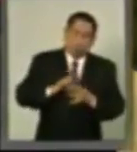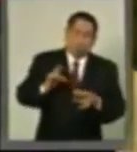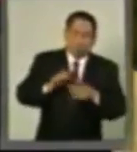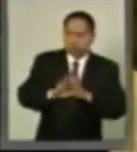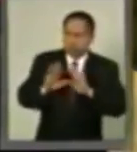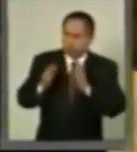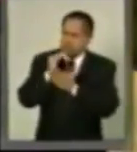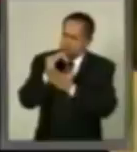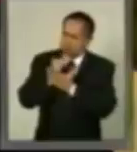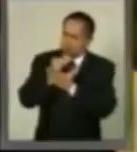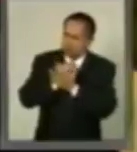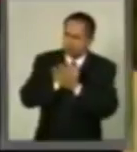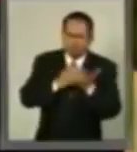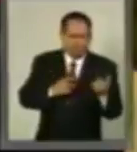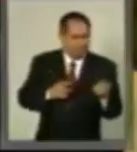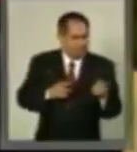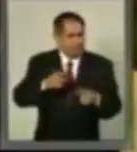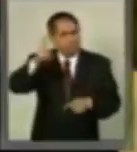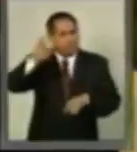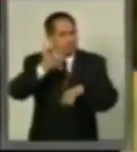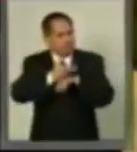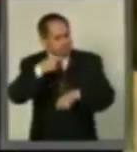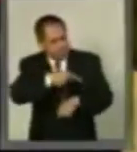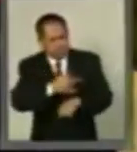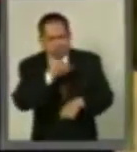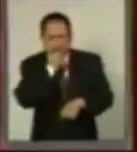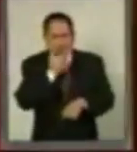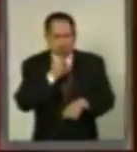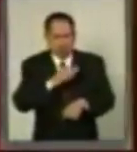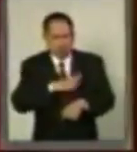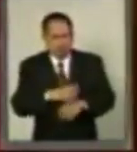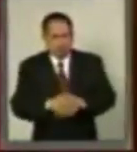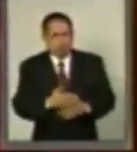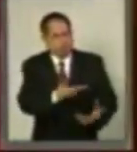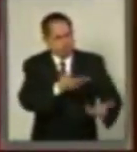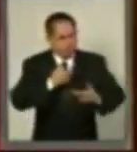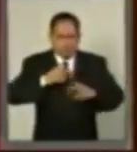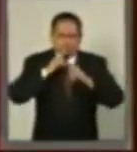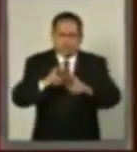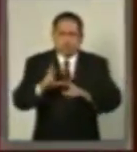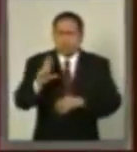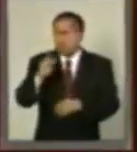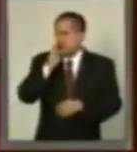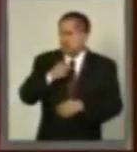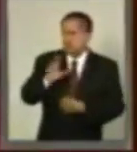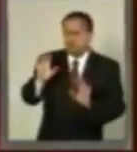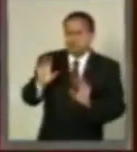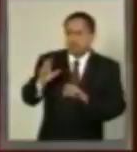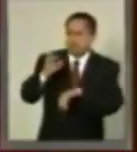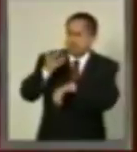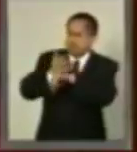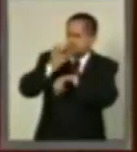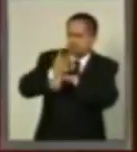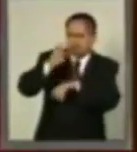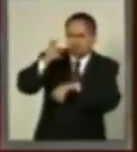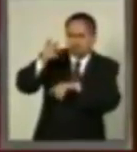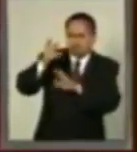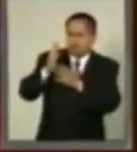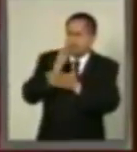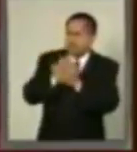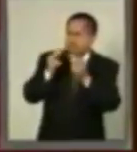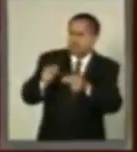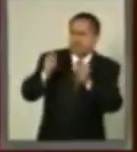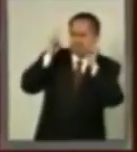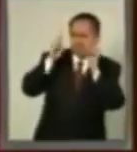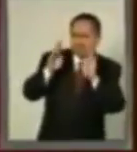cifras que el Capitolio critica. Espero que en su respuesta no me diga que el Congreso de Estados Unidos es parte